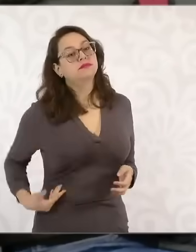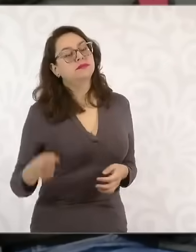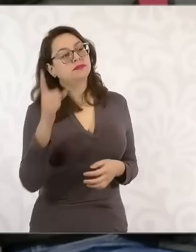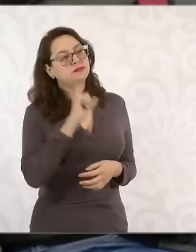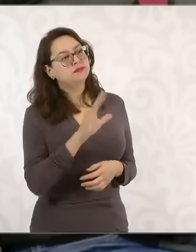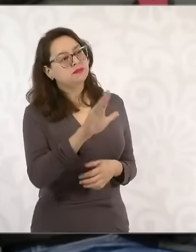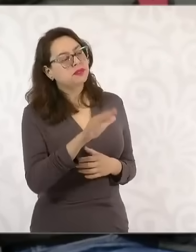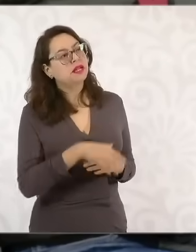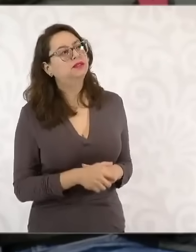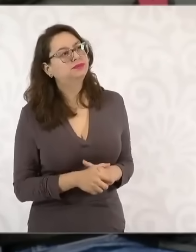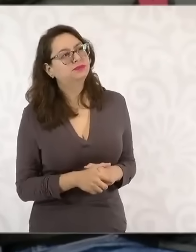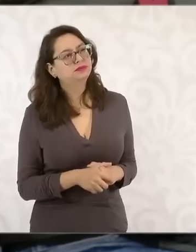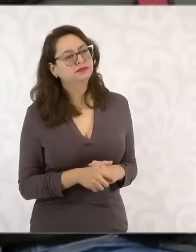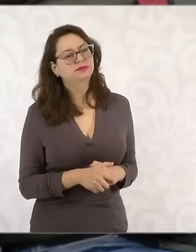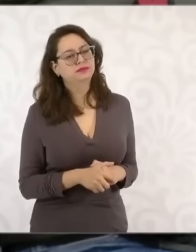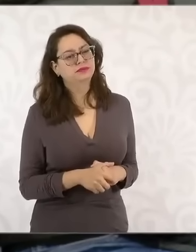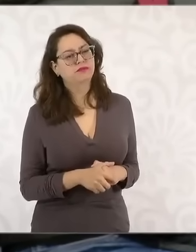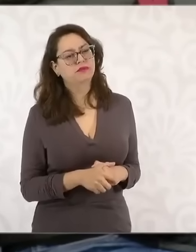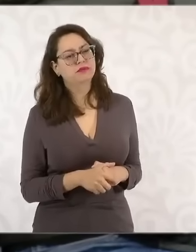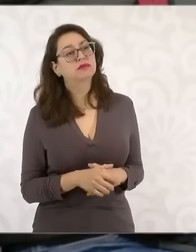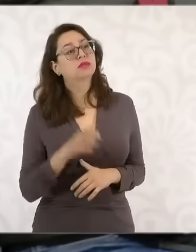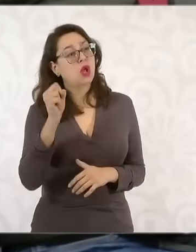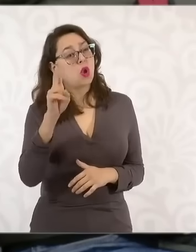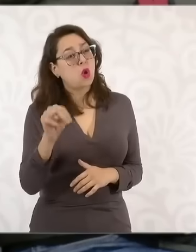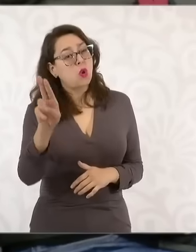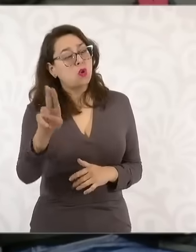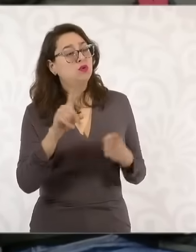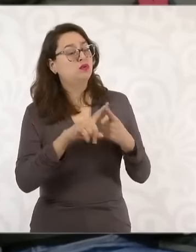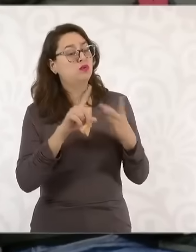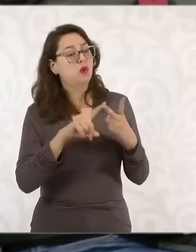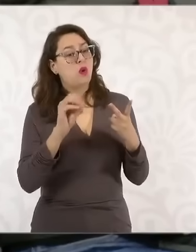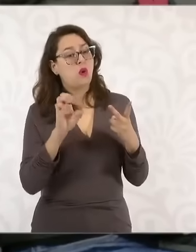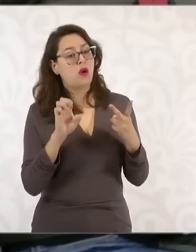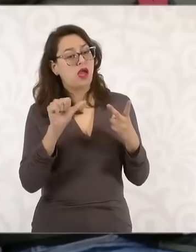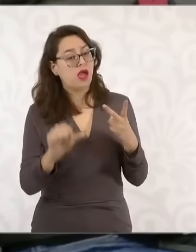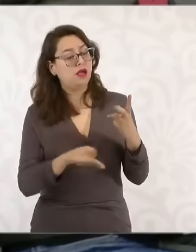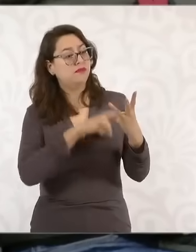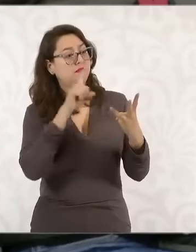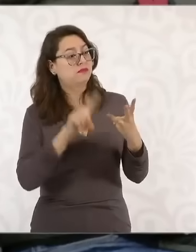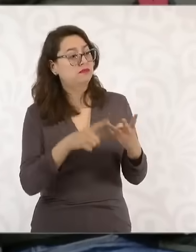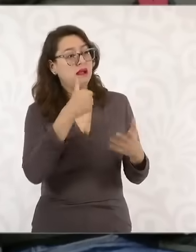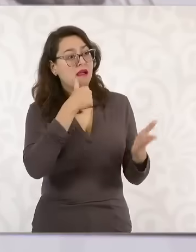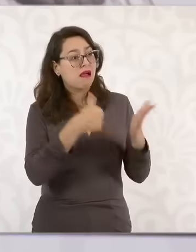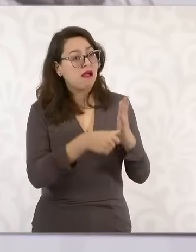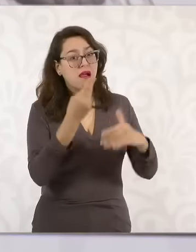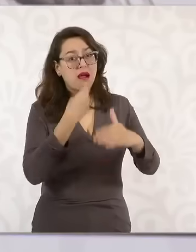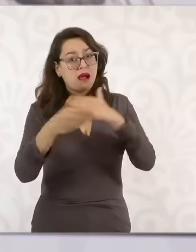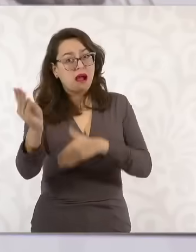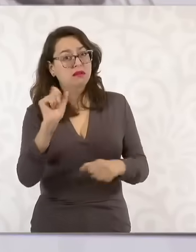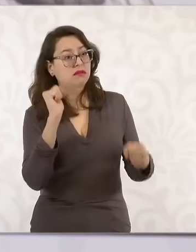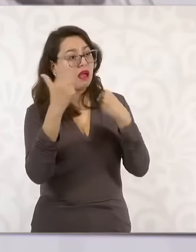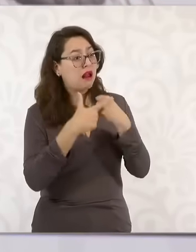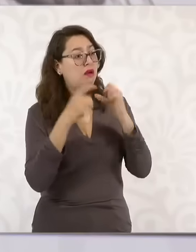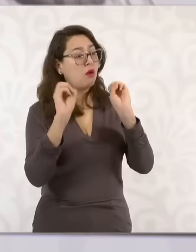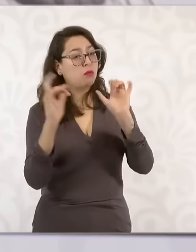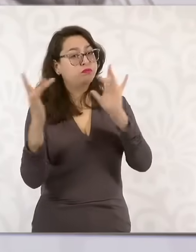usted alguna carta de manera particular a las Naciones Unidas o a la OEA o ha hablado con alguno de los representantes?